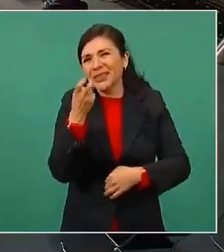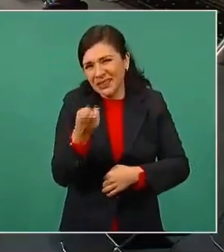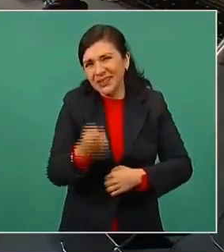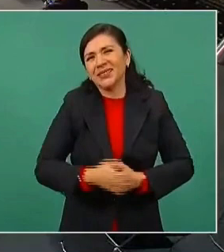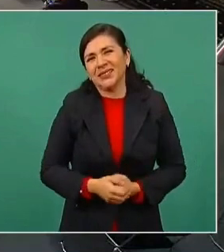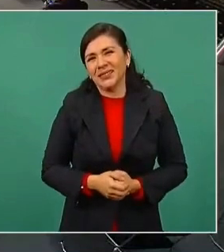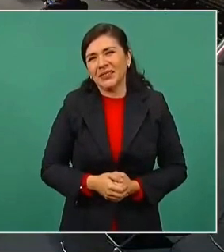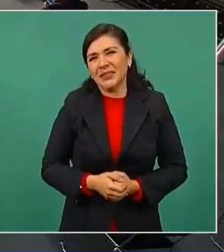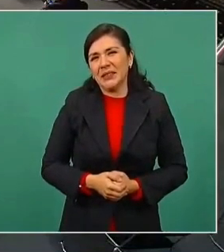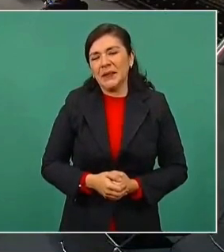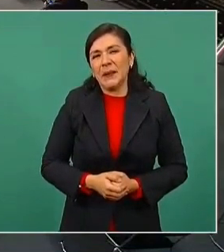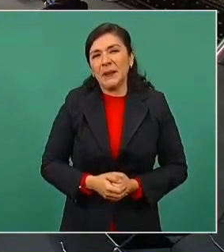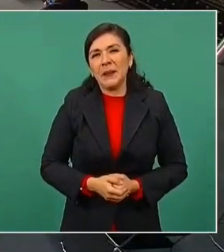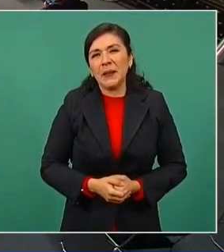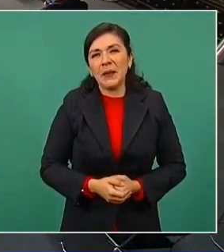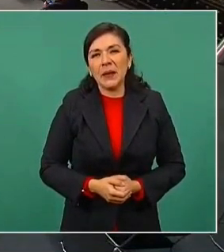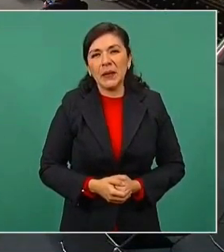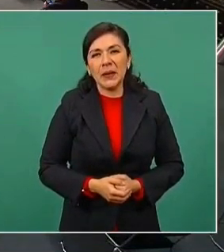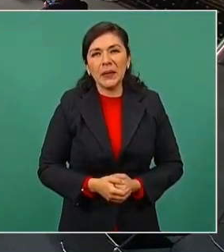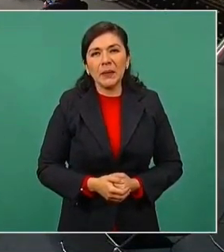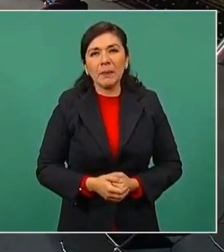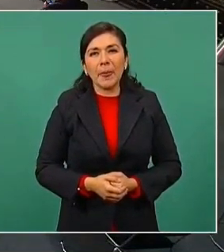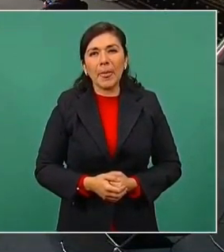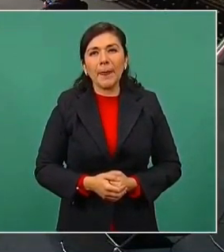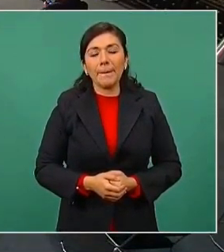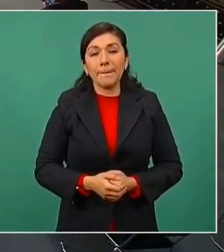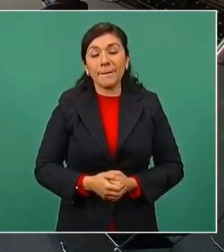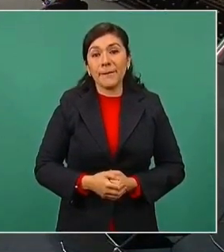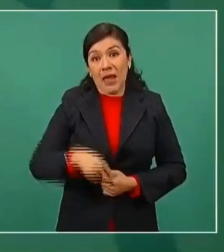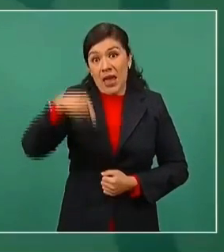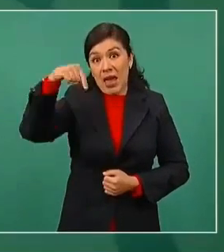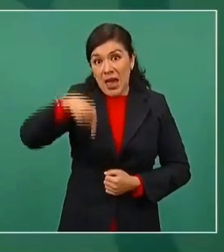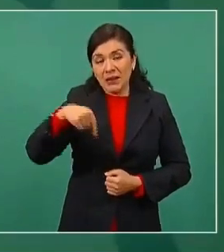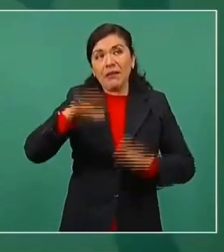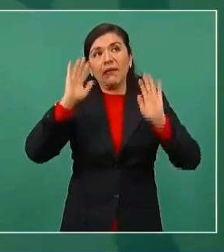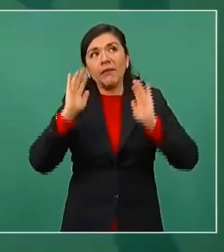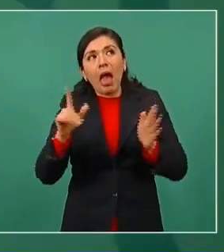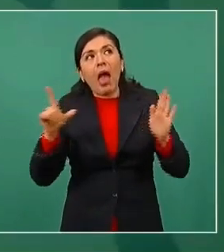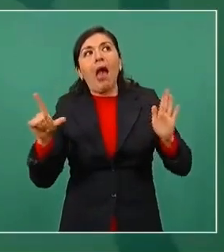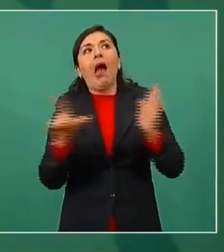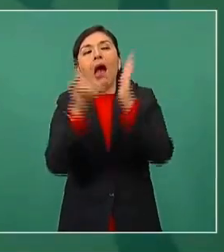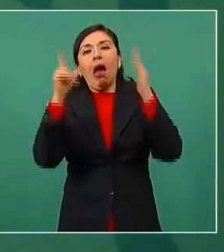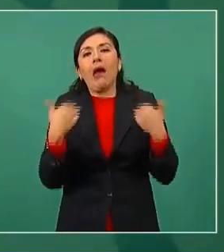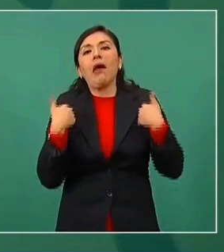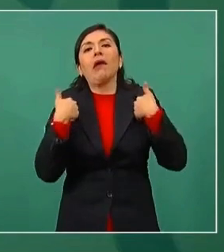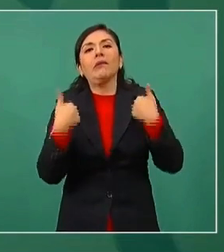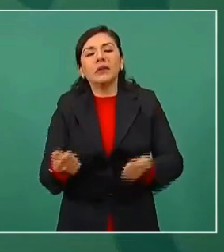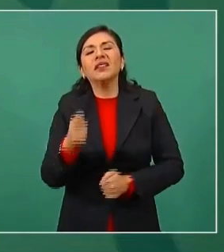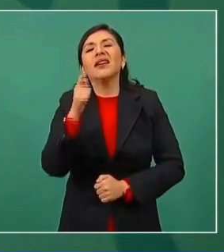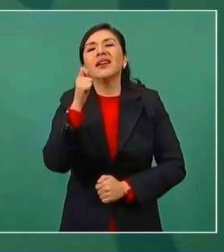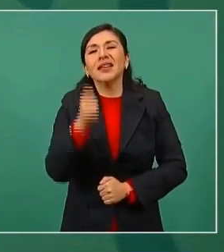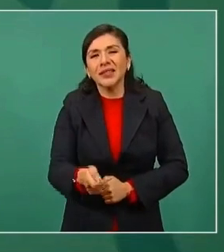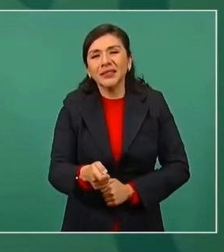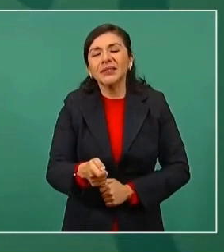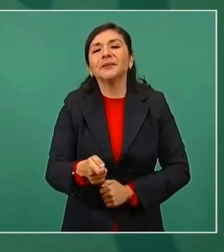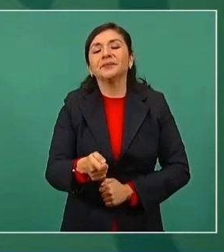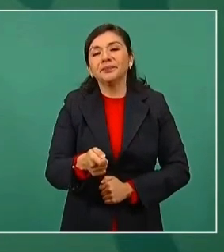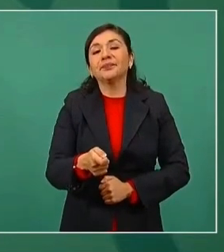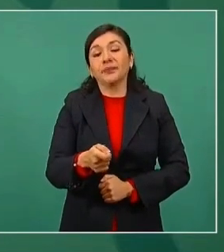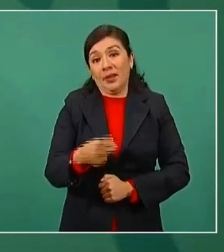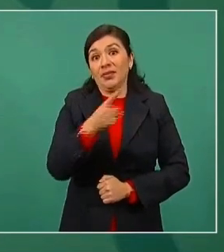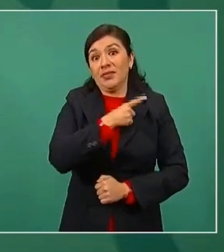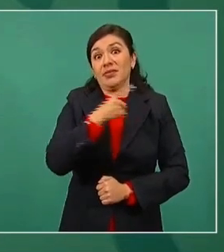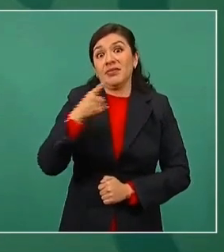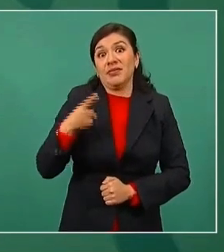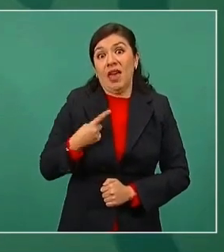Aquí la enseñanza mayor que podemos sacar es de que